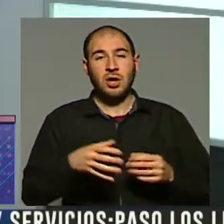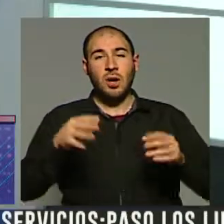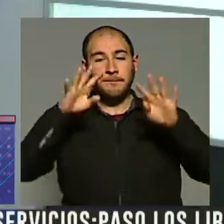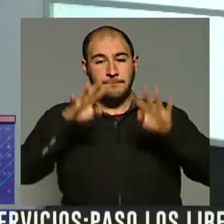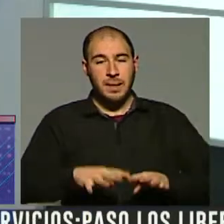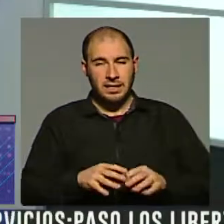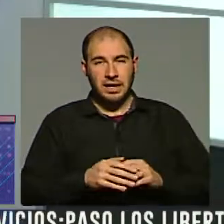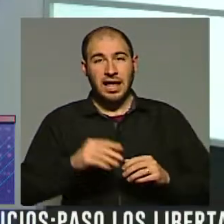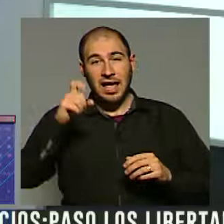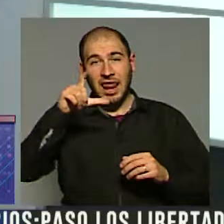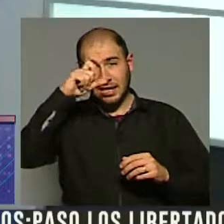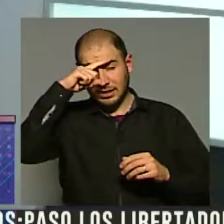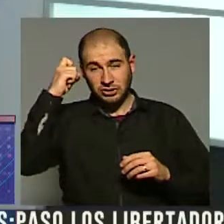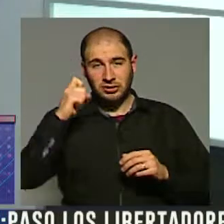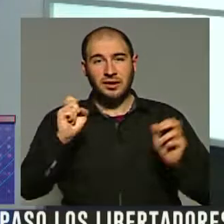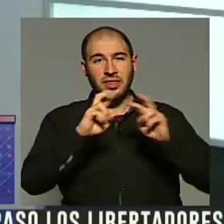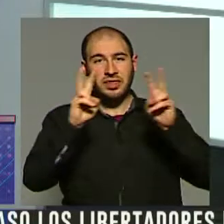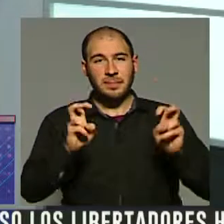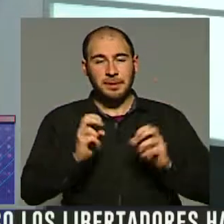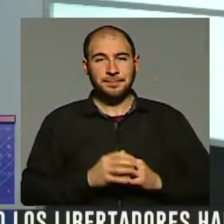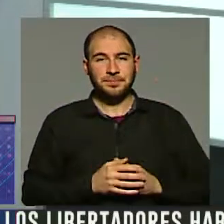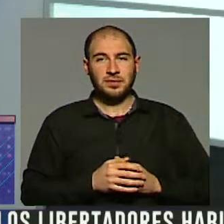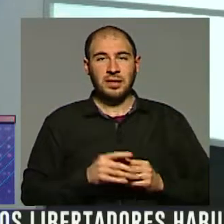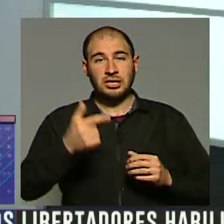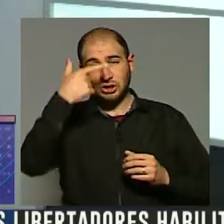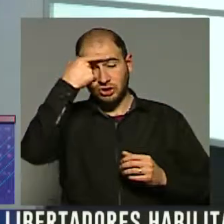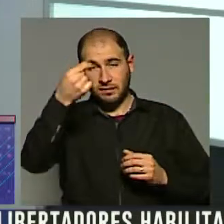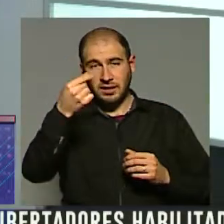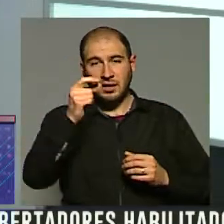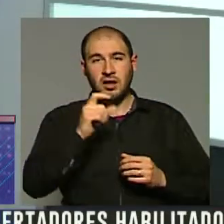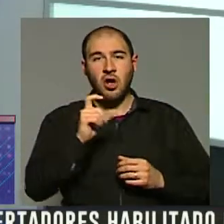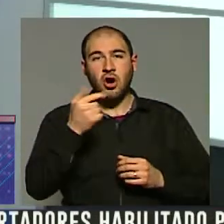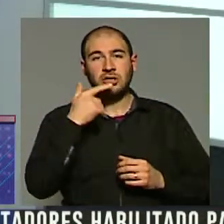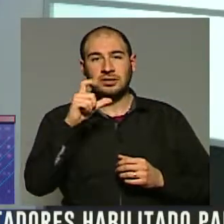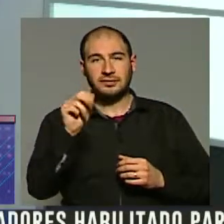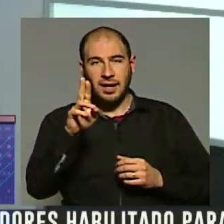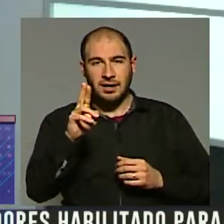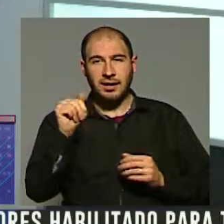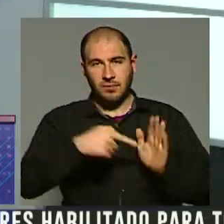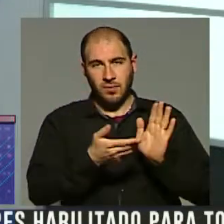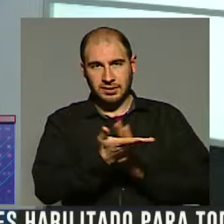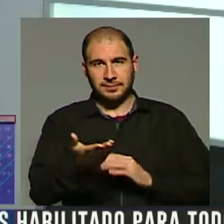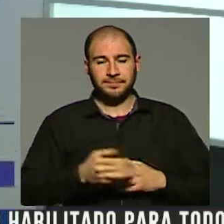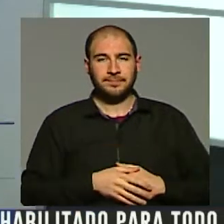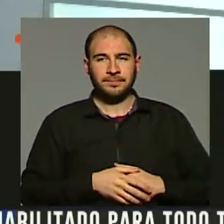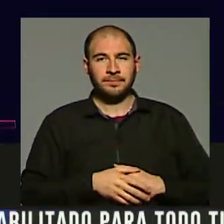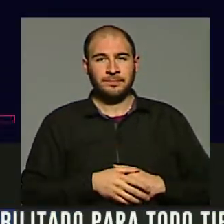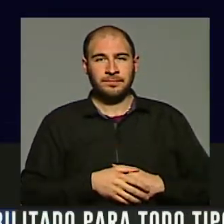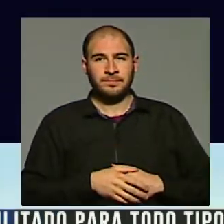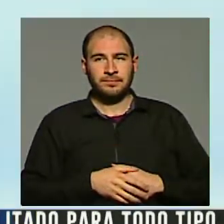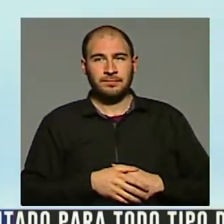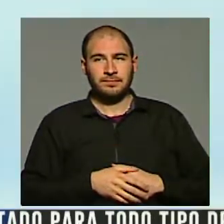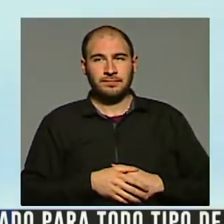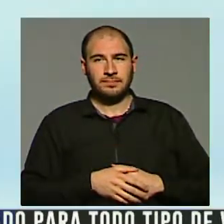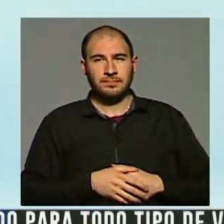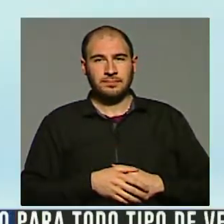portal de La Nación con respecto a el chofer, a Oscar Centeno, que lo compartimos con ustedes.